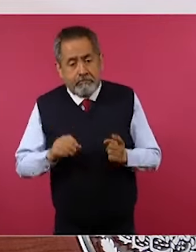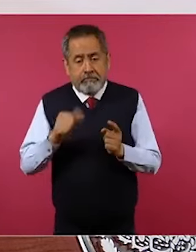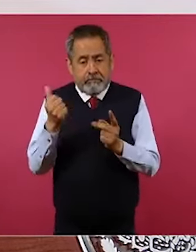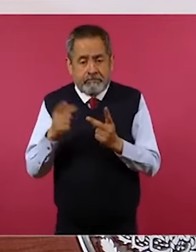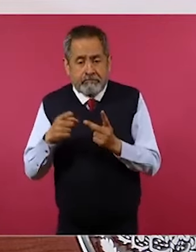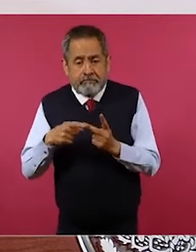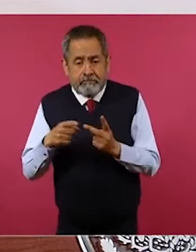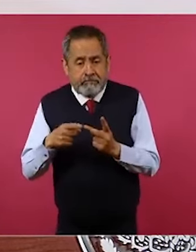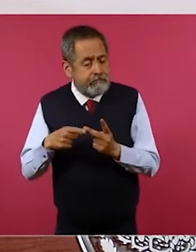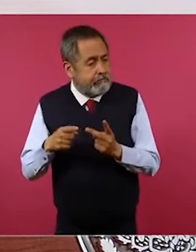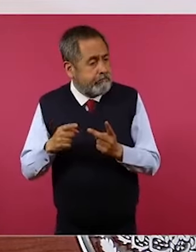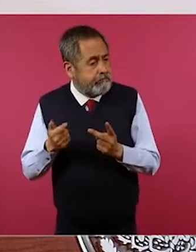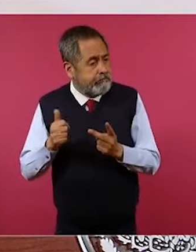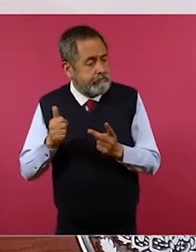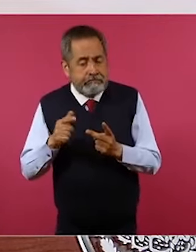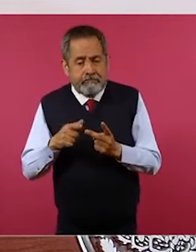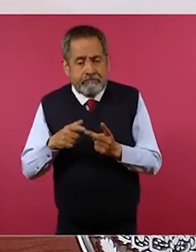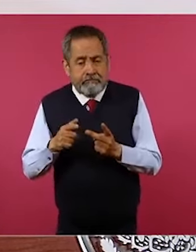pero ya no hay nota.